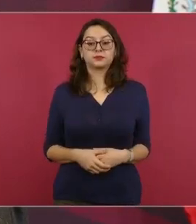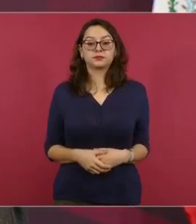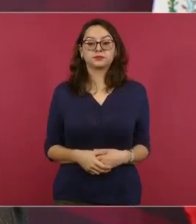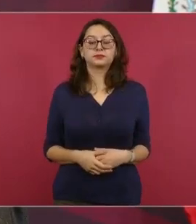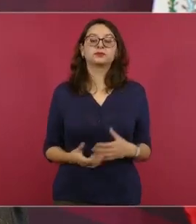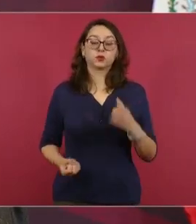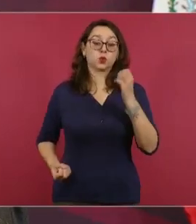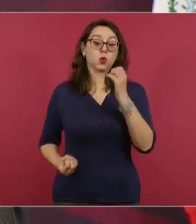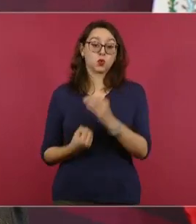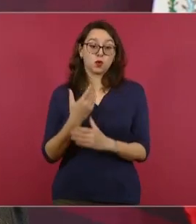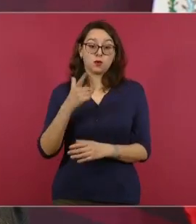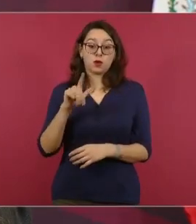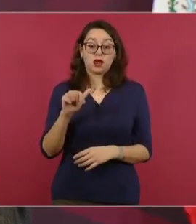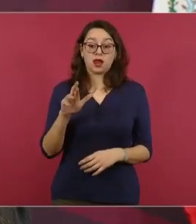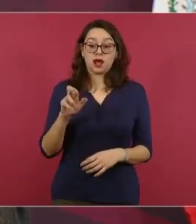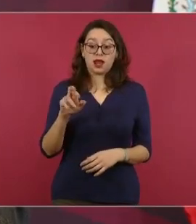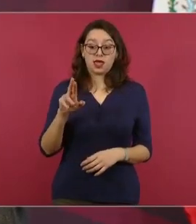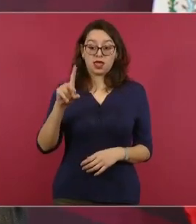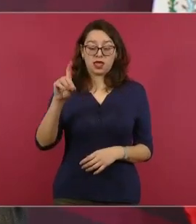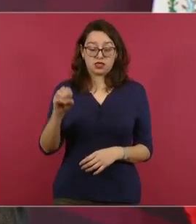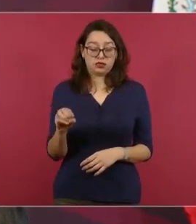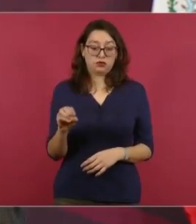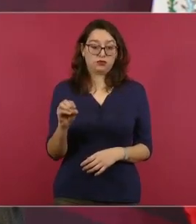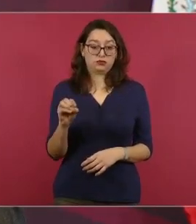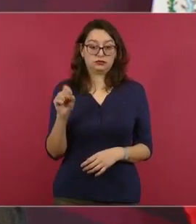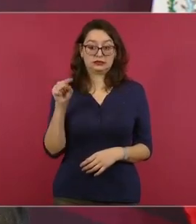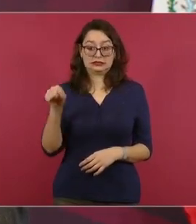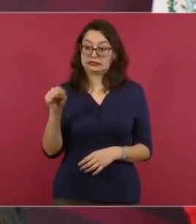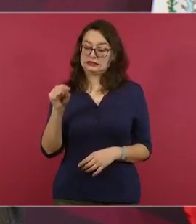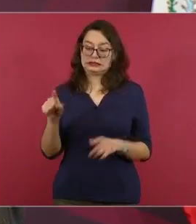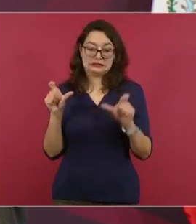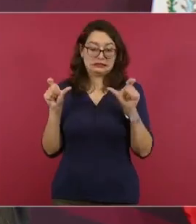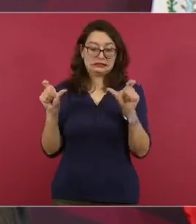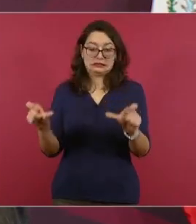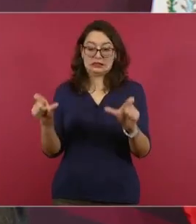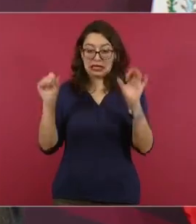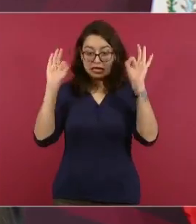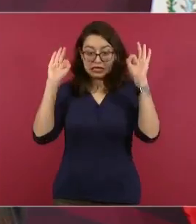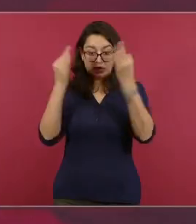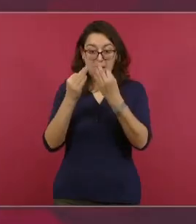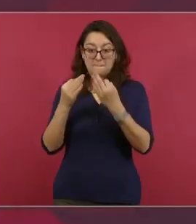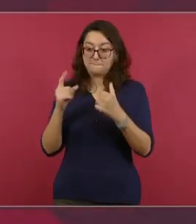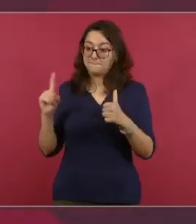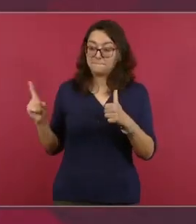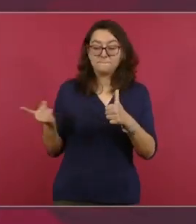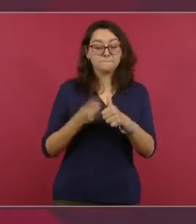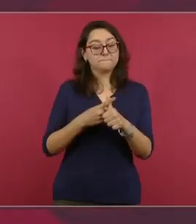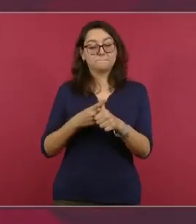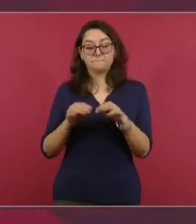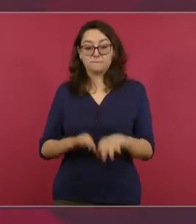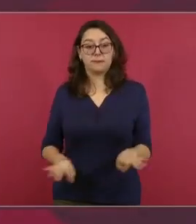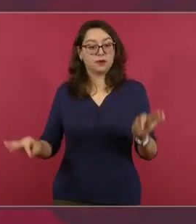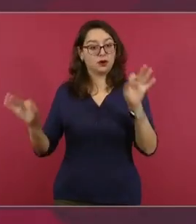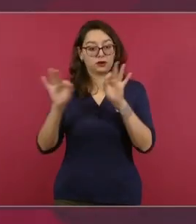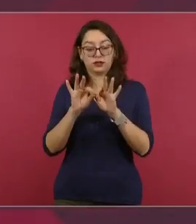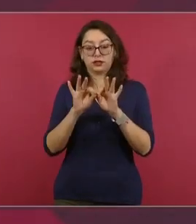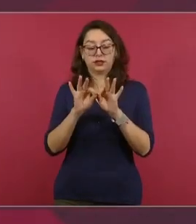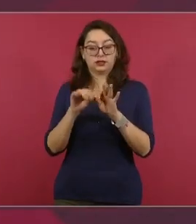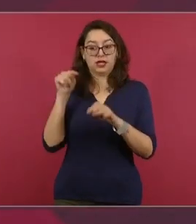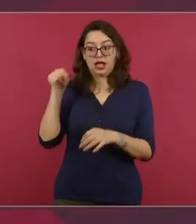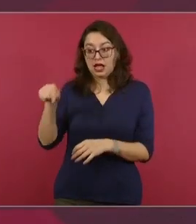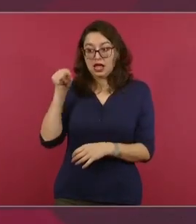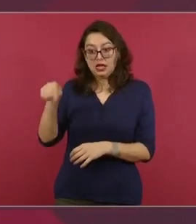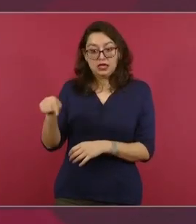Nuevo Laredo, que es la aduana principal del país, es por